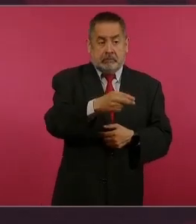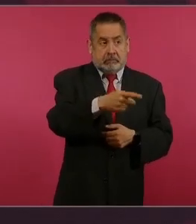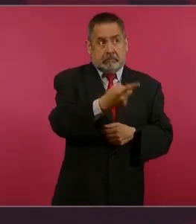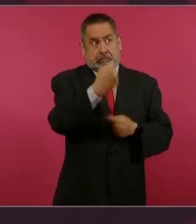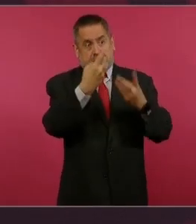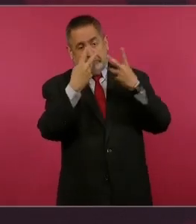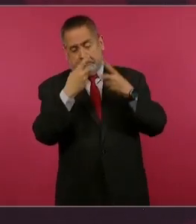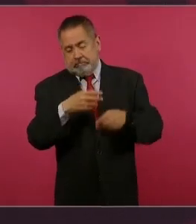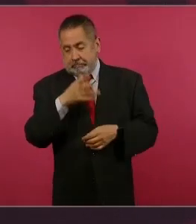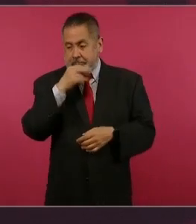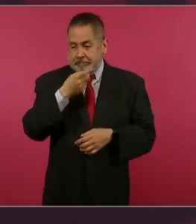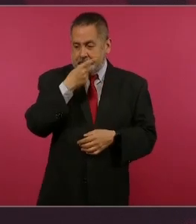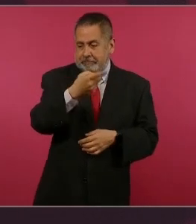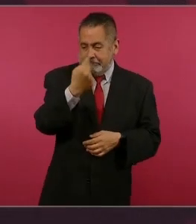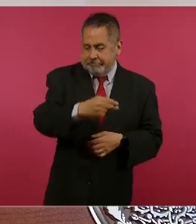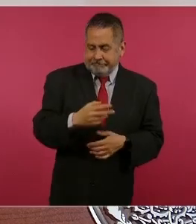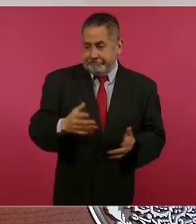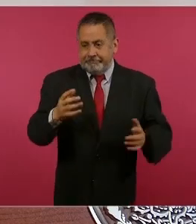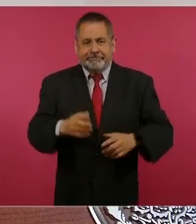cepillan,